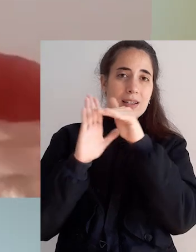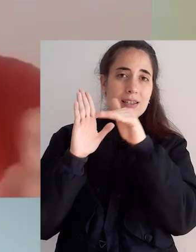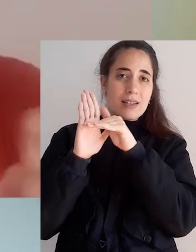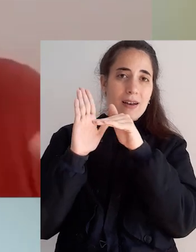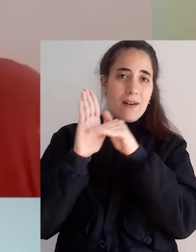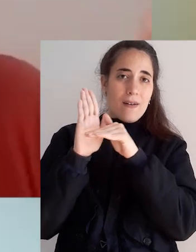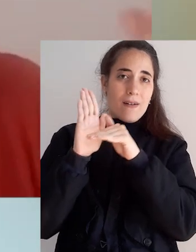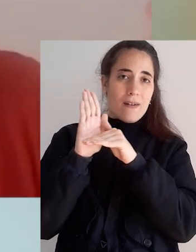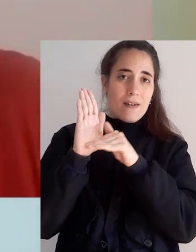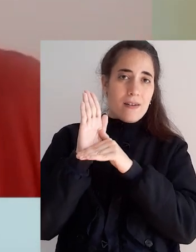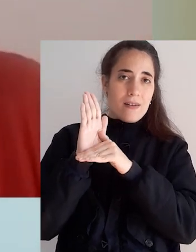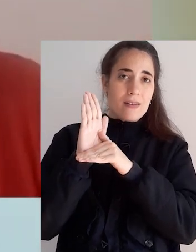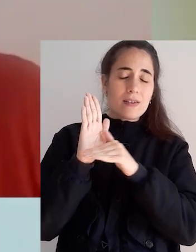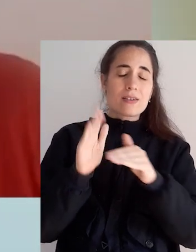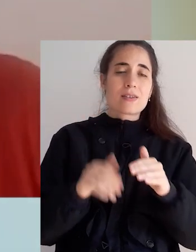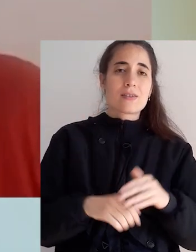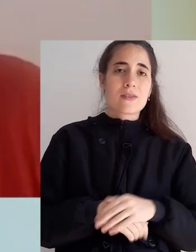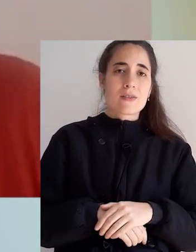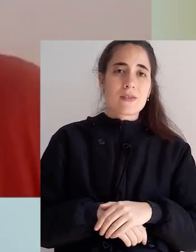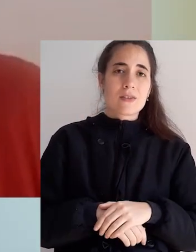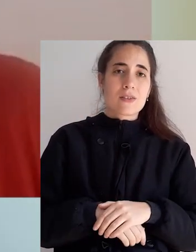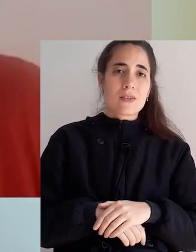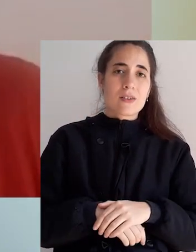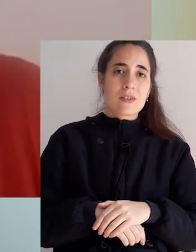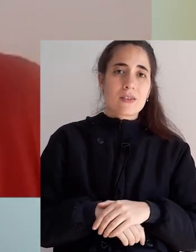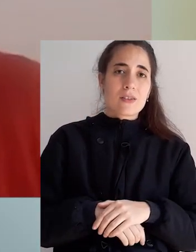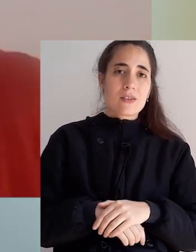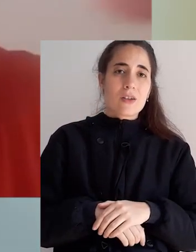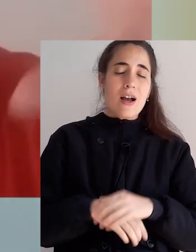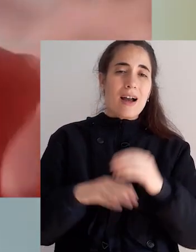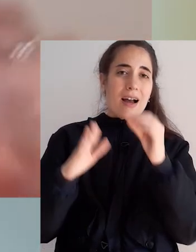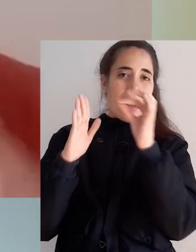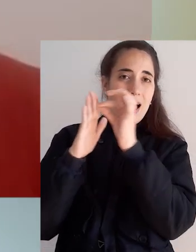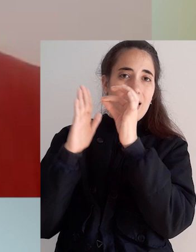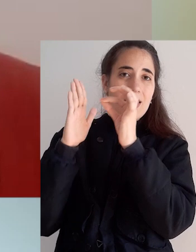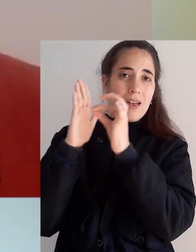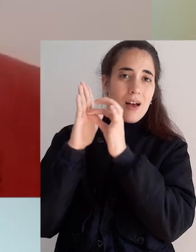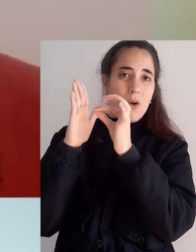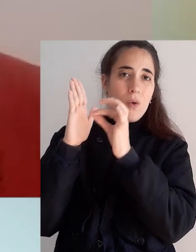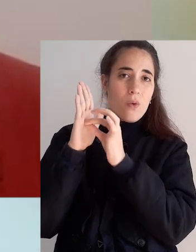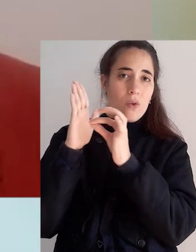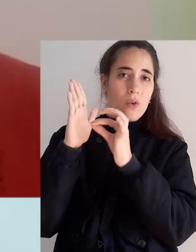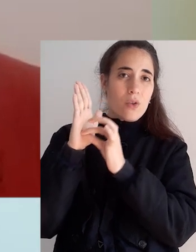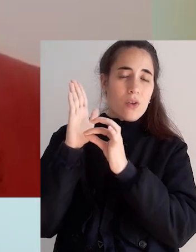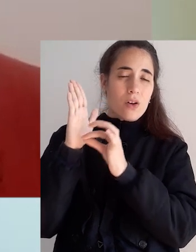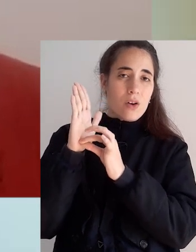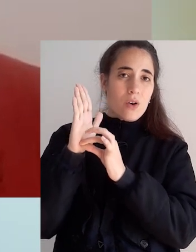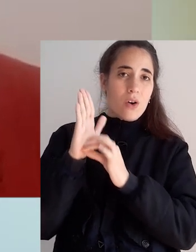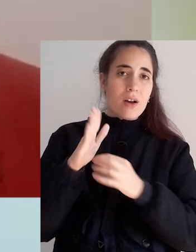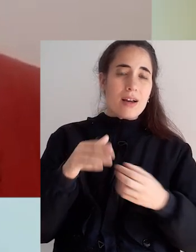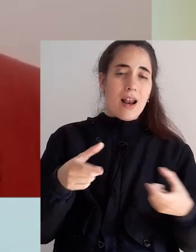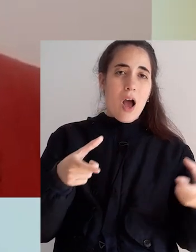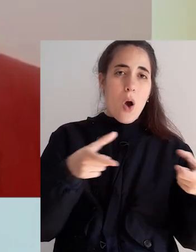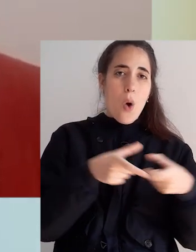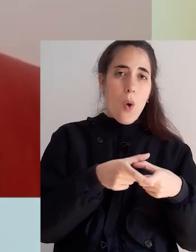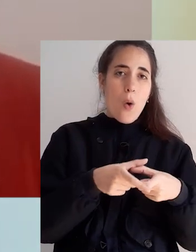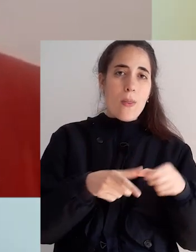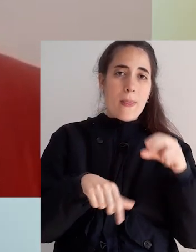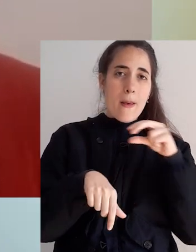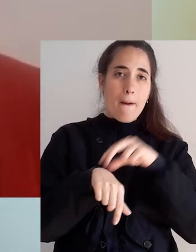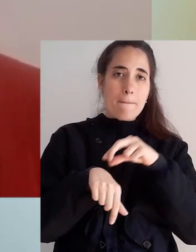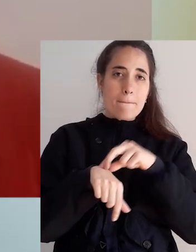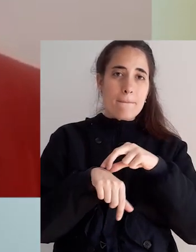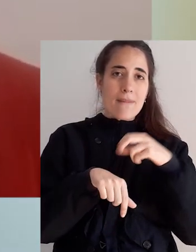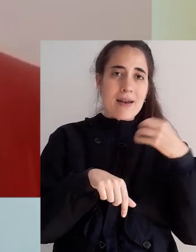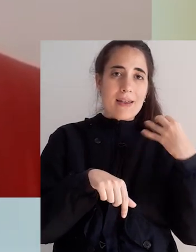regresar, diría yo, la Agencia Nacional de Discapacidad a la órbita de la jefatura de gabinete, porque no